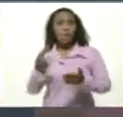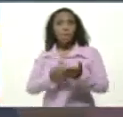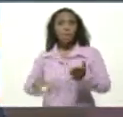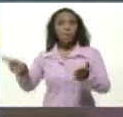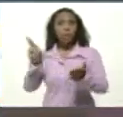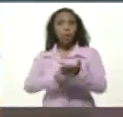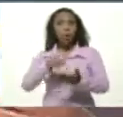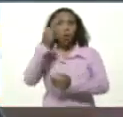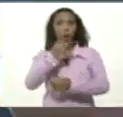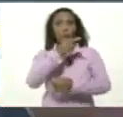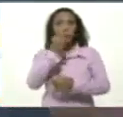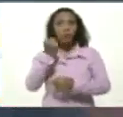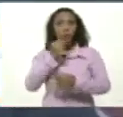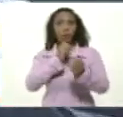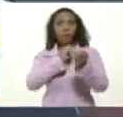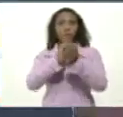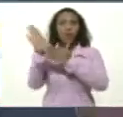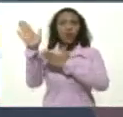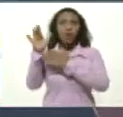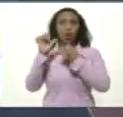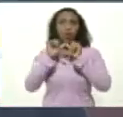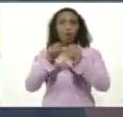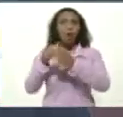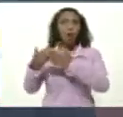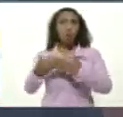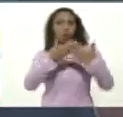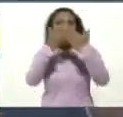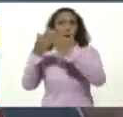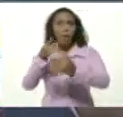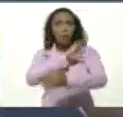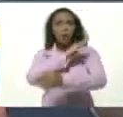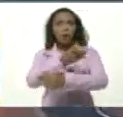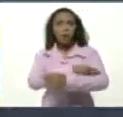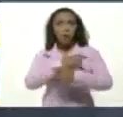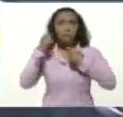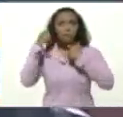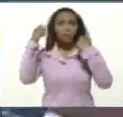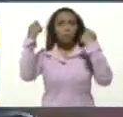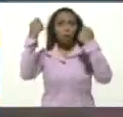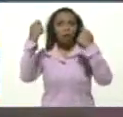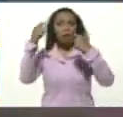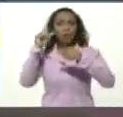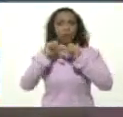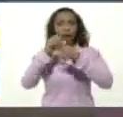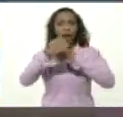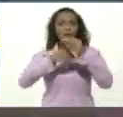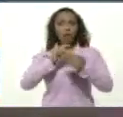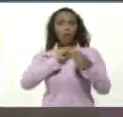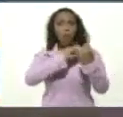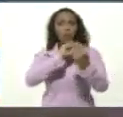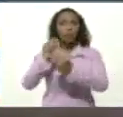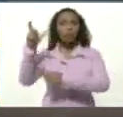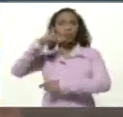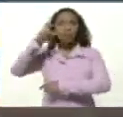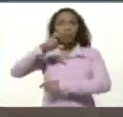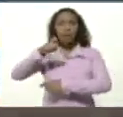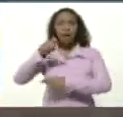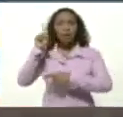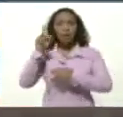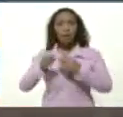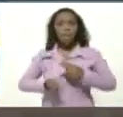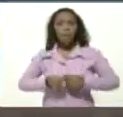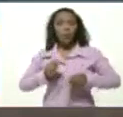el compromiso infinito de seguir estudiando con el poder popular, de seguir generando los debates necesarios, porque sobre todo esto es una